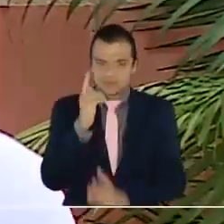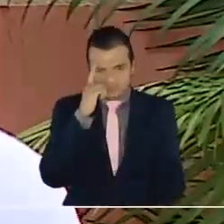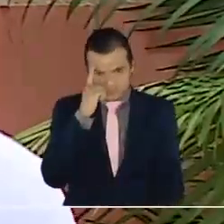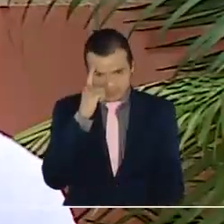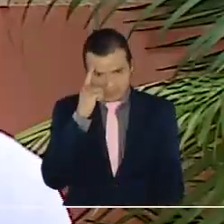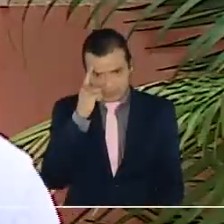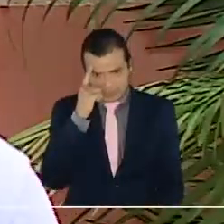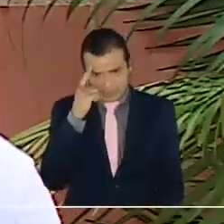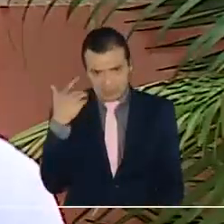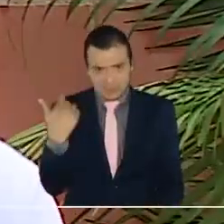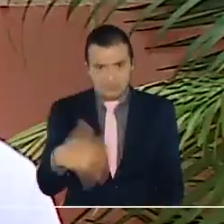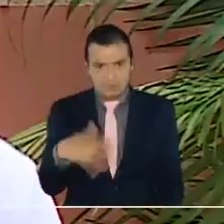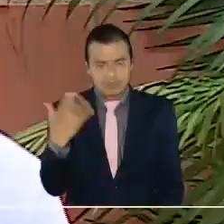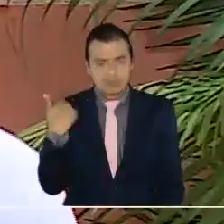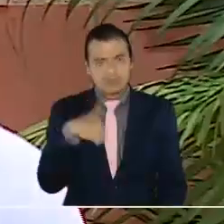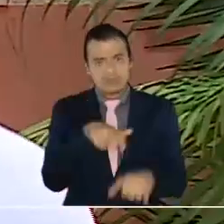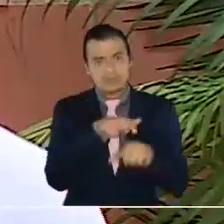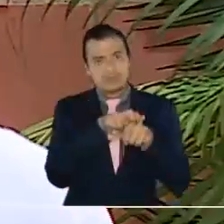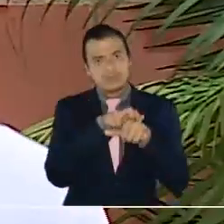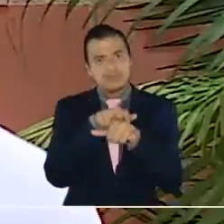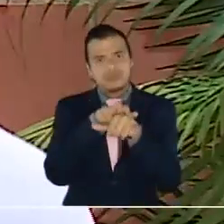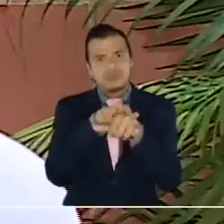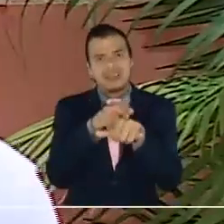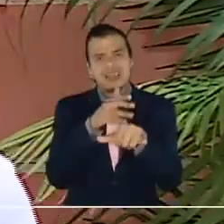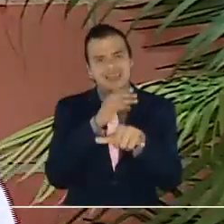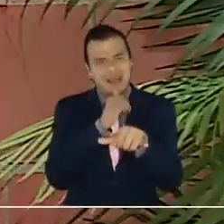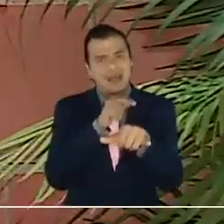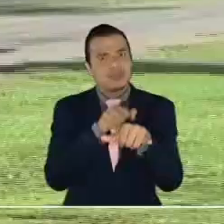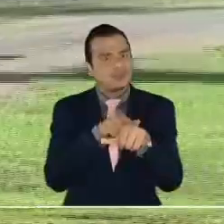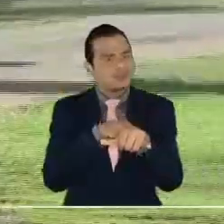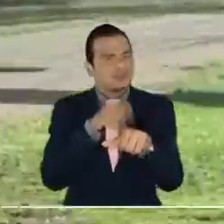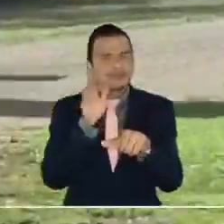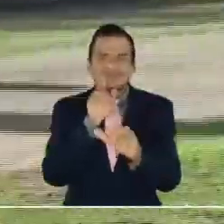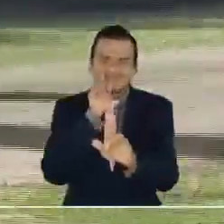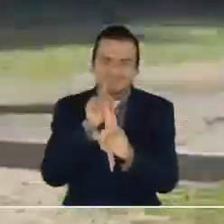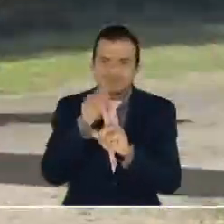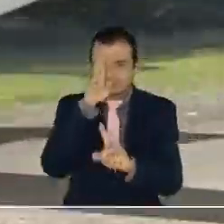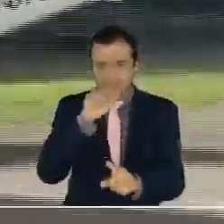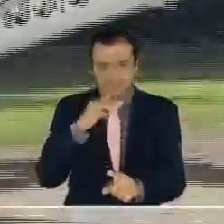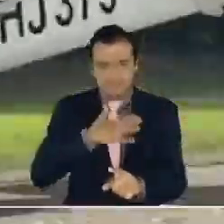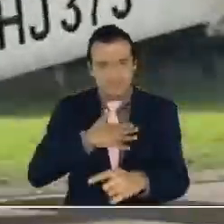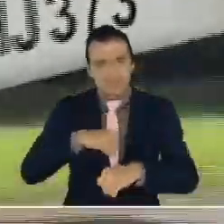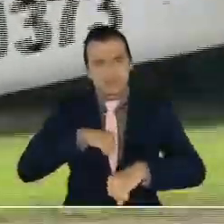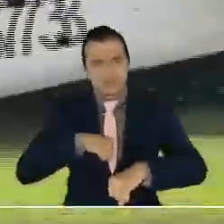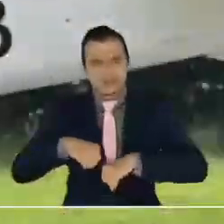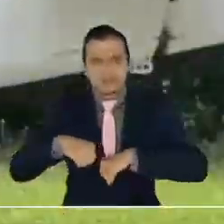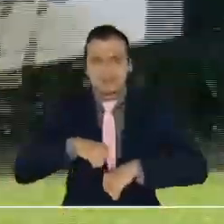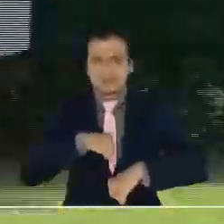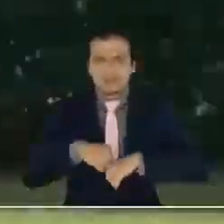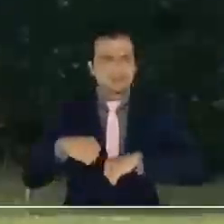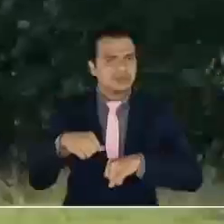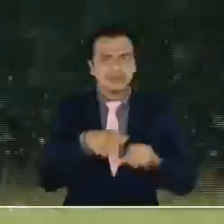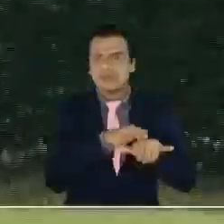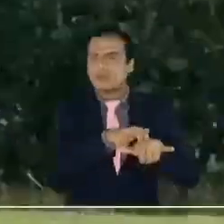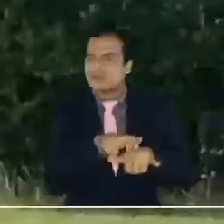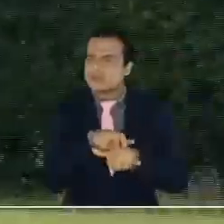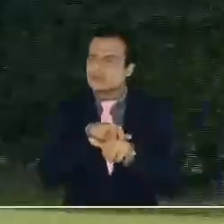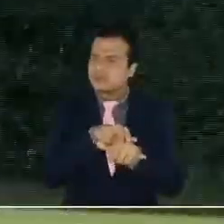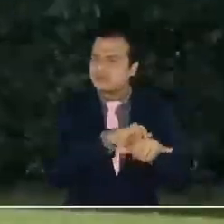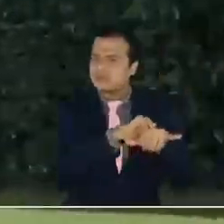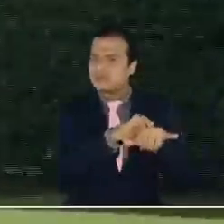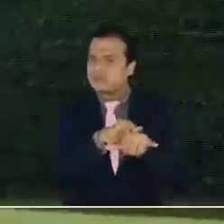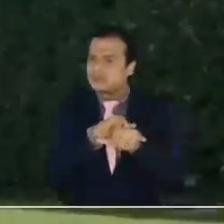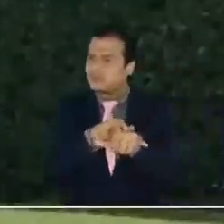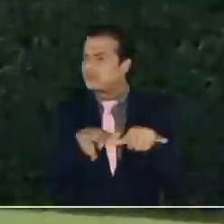avioneta, pero por mi hija lo que sea. Yo por mi hija hago lo que sea y me monté, miré por cañales,